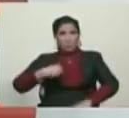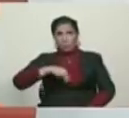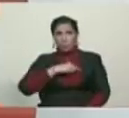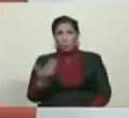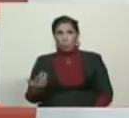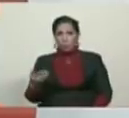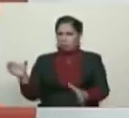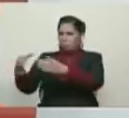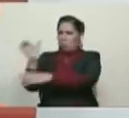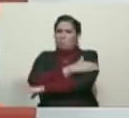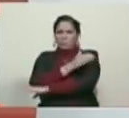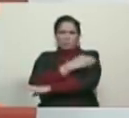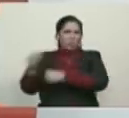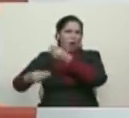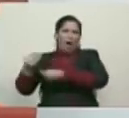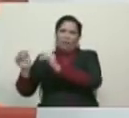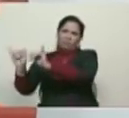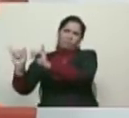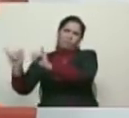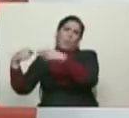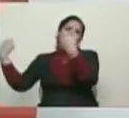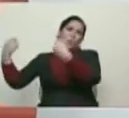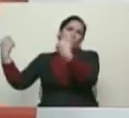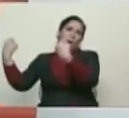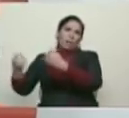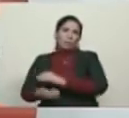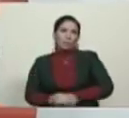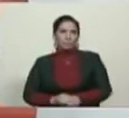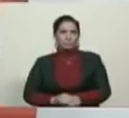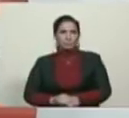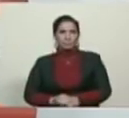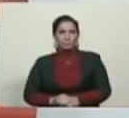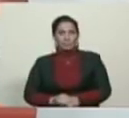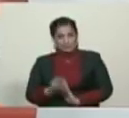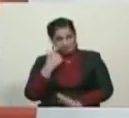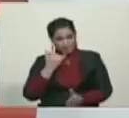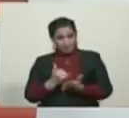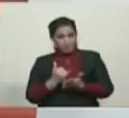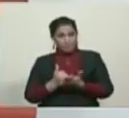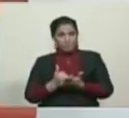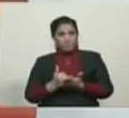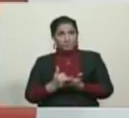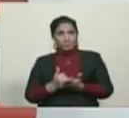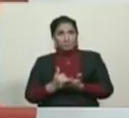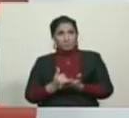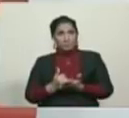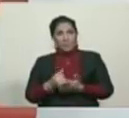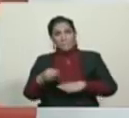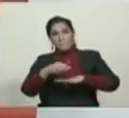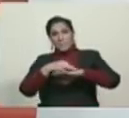derecha que haga su propaganda. Mira, el ministro de Información,